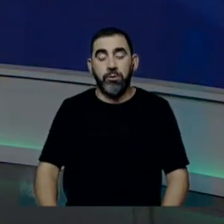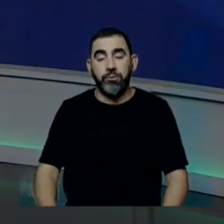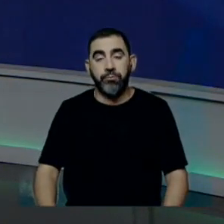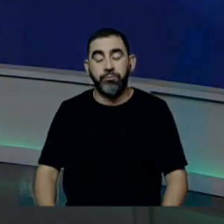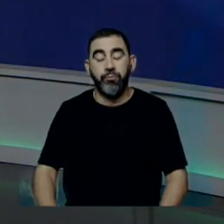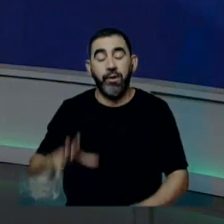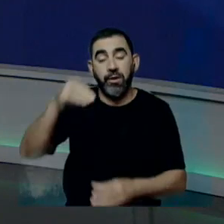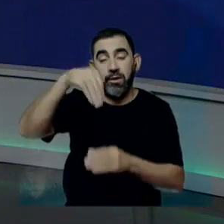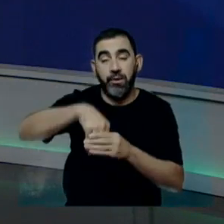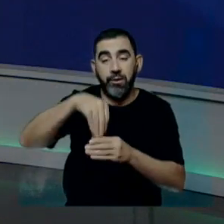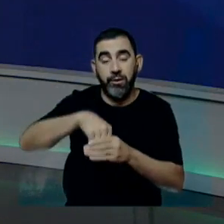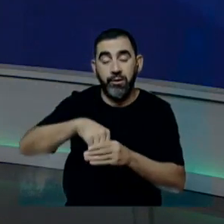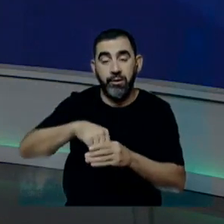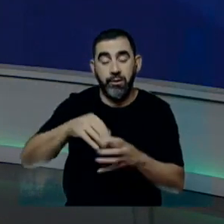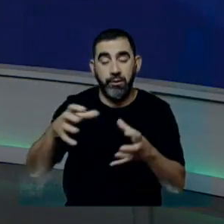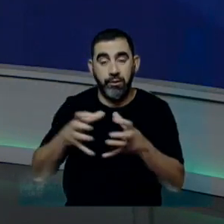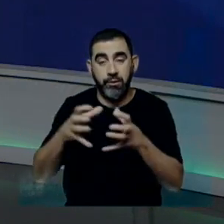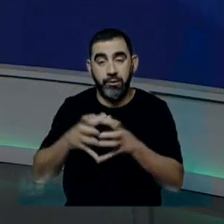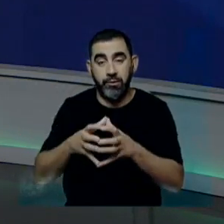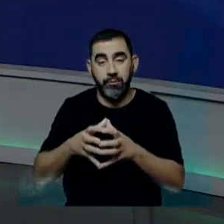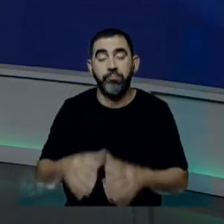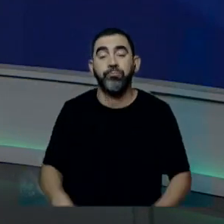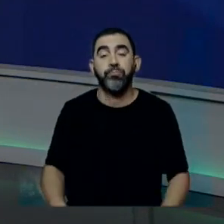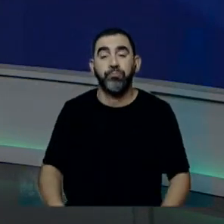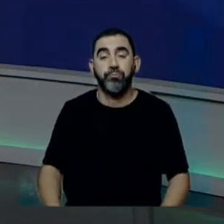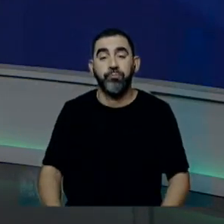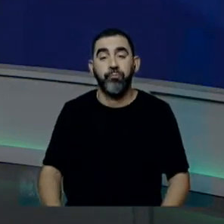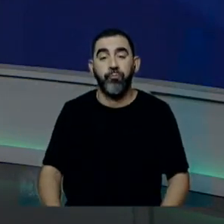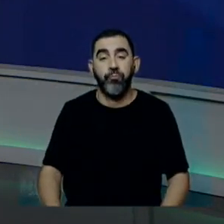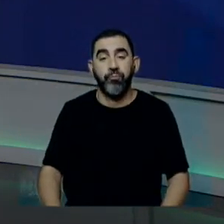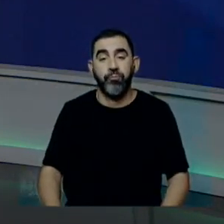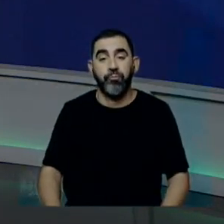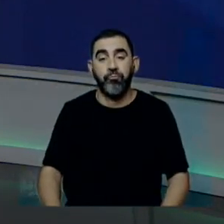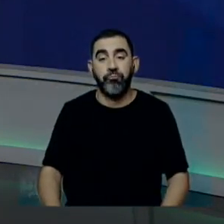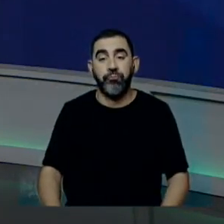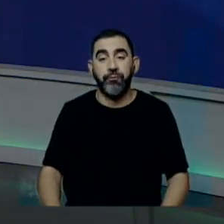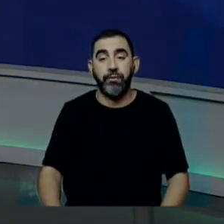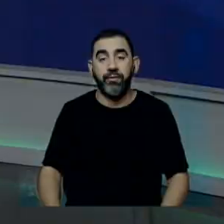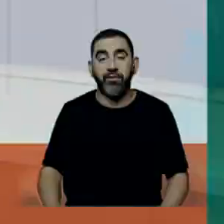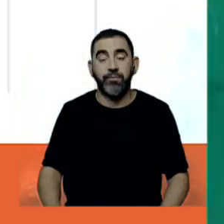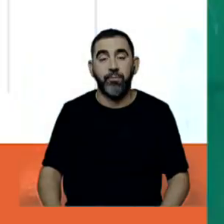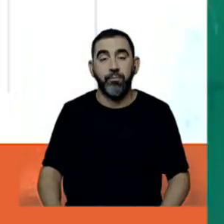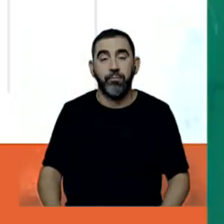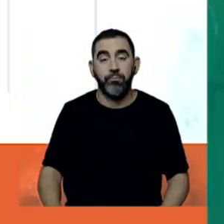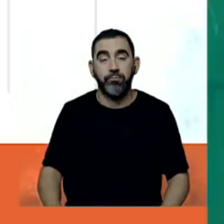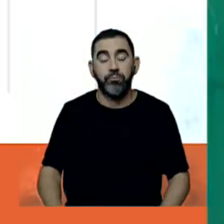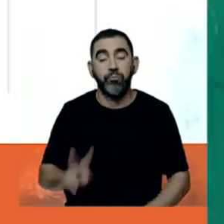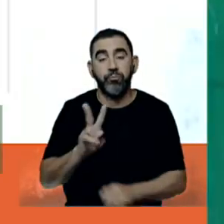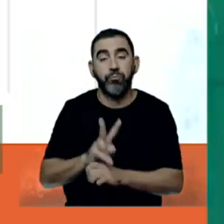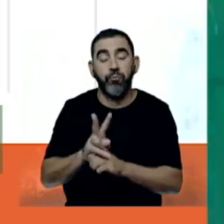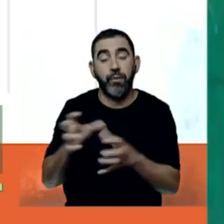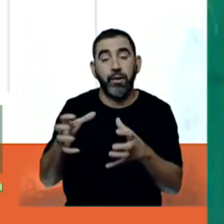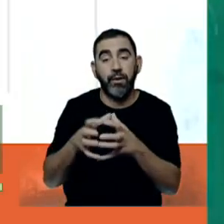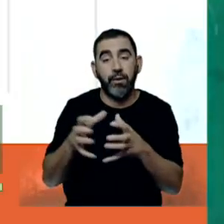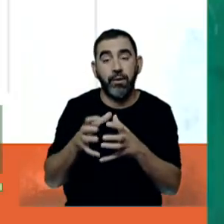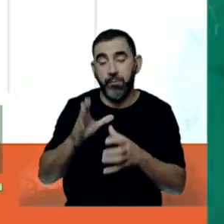que dio a conocer equipos consultores. Esto hablando de las elecciones internas. La medición de equipos